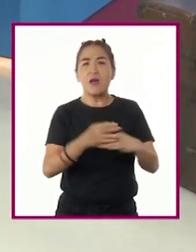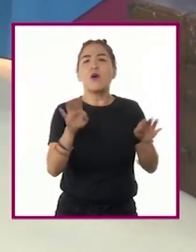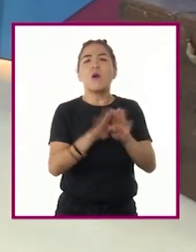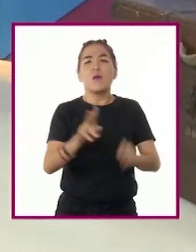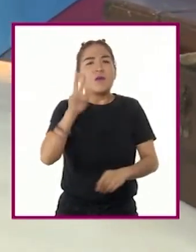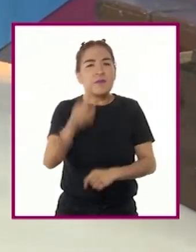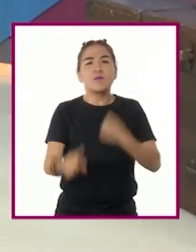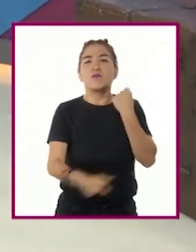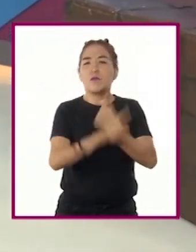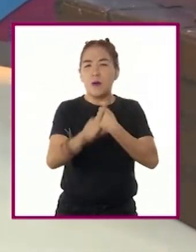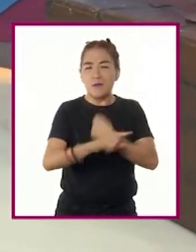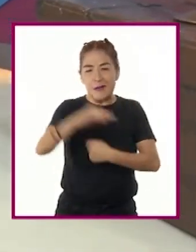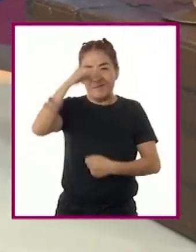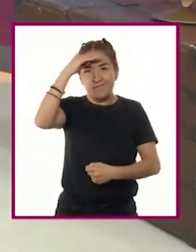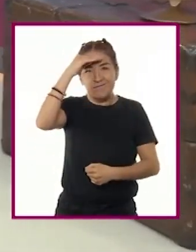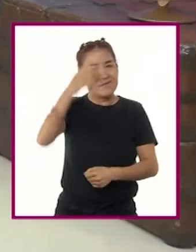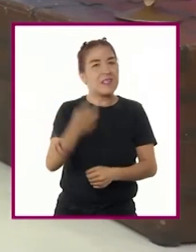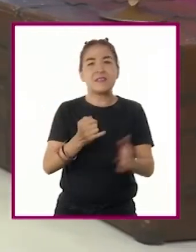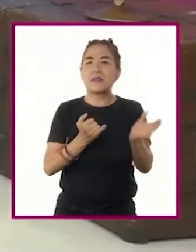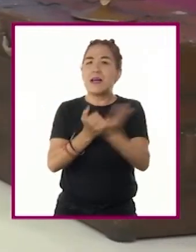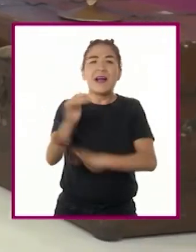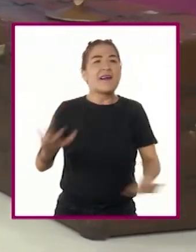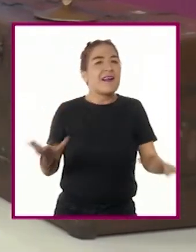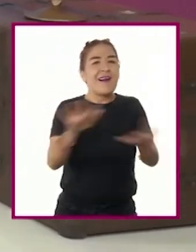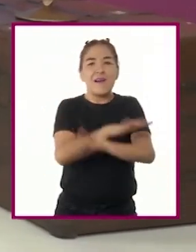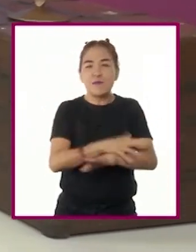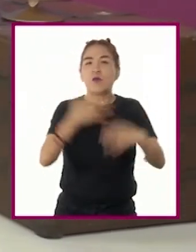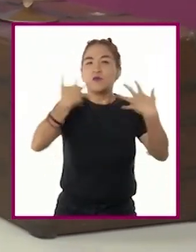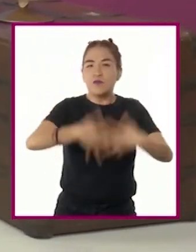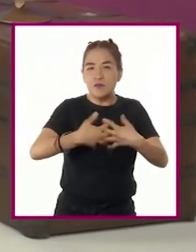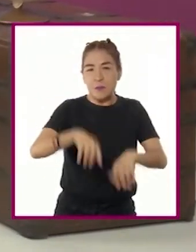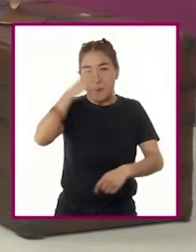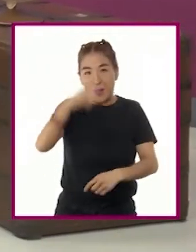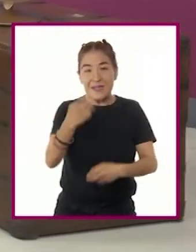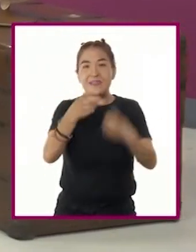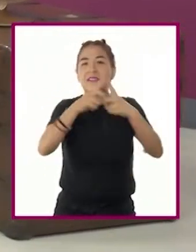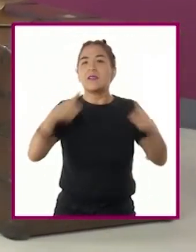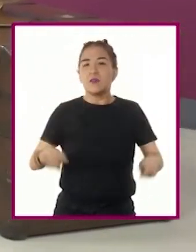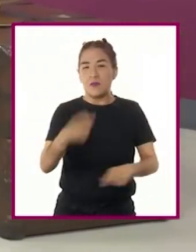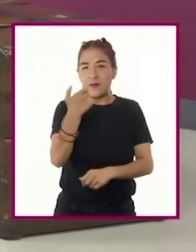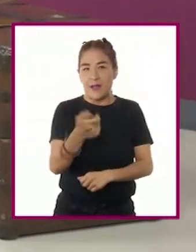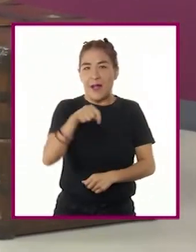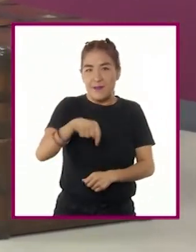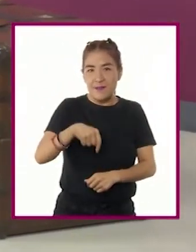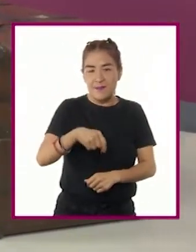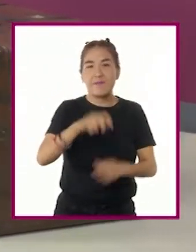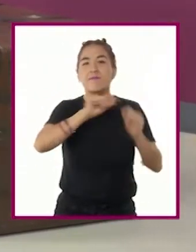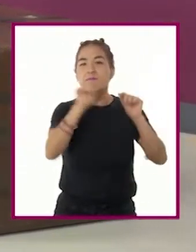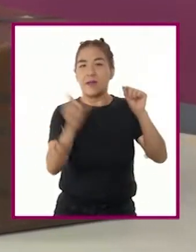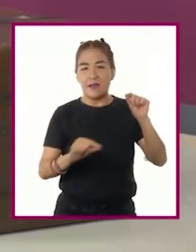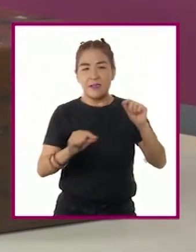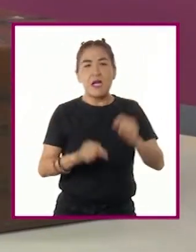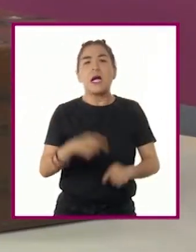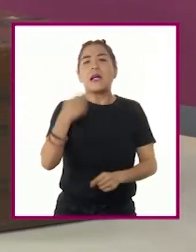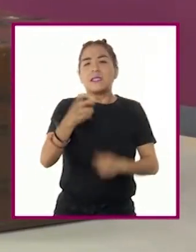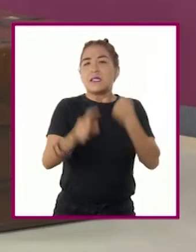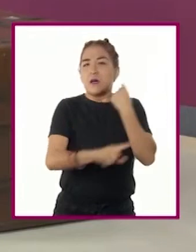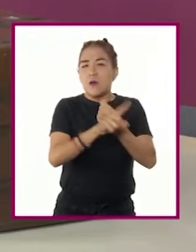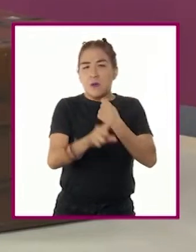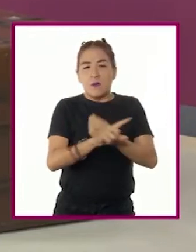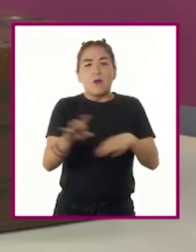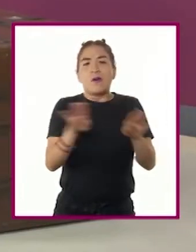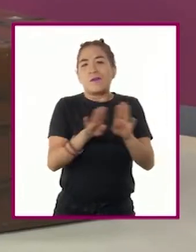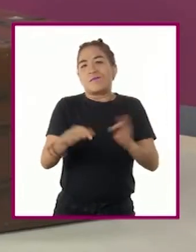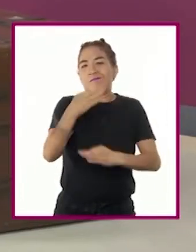aceleraron de manera decidida la industrialización y el desarrollo económico del país. Sin embargo, el problema de la desigualdad